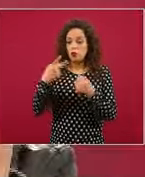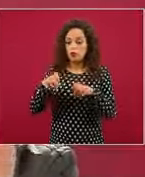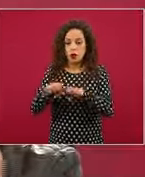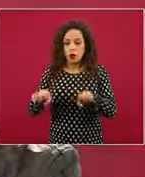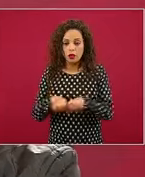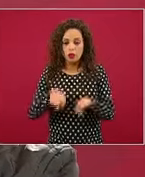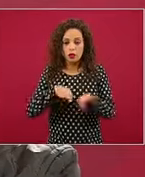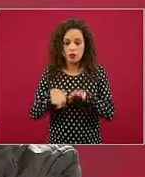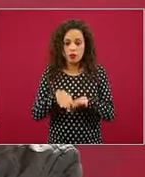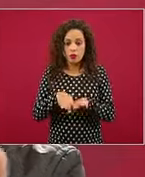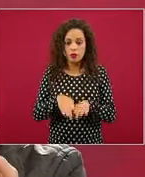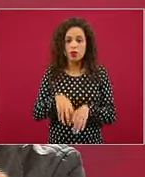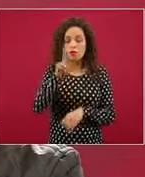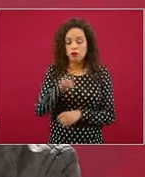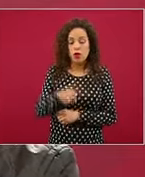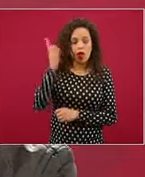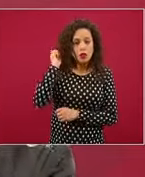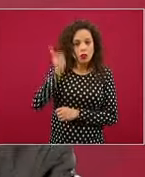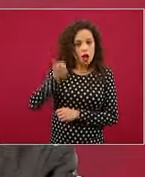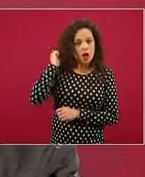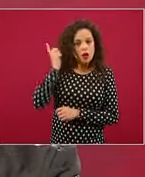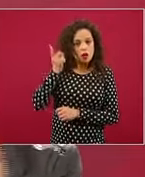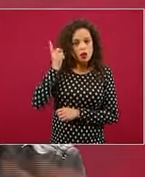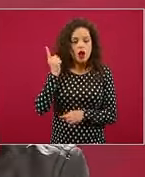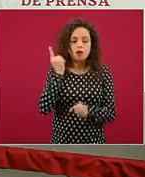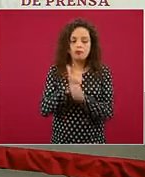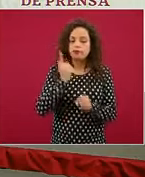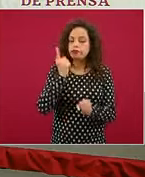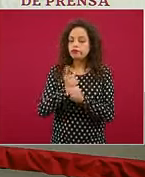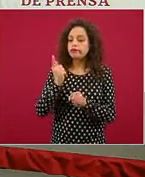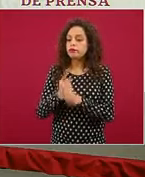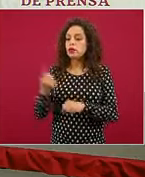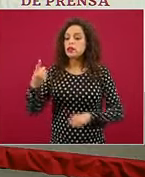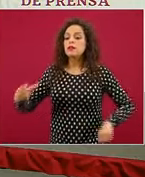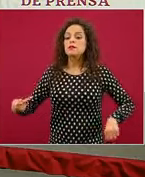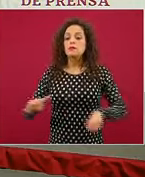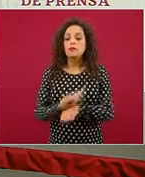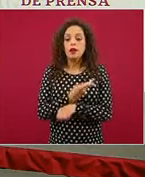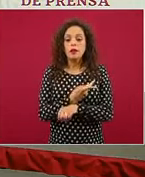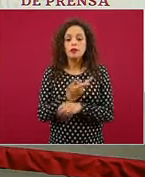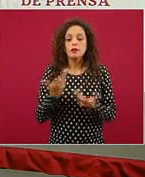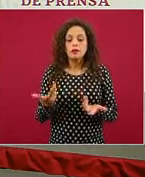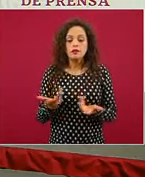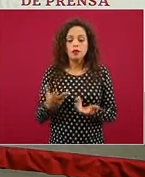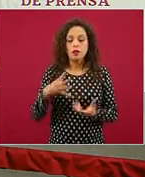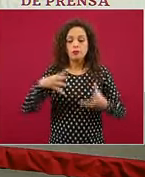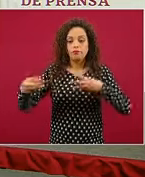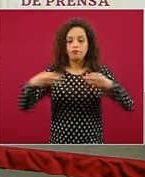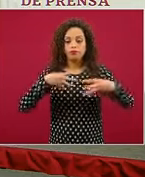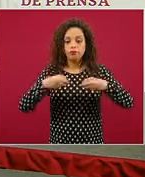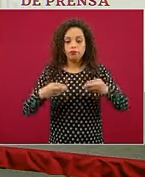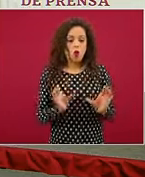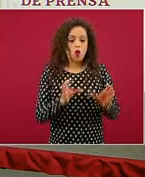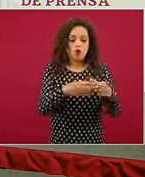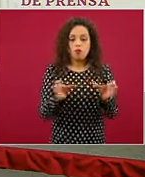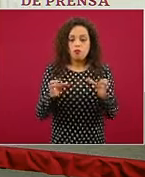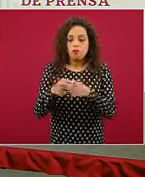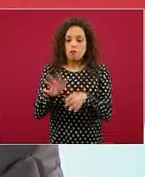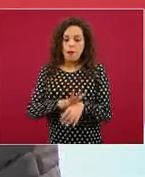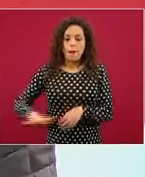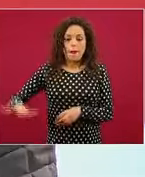están diariamente identificando la señal de lo que ocurre en la transmisión comunitaria, lo que ocurre en la